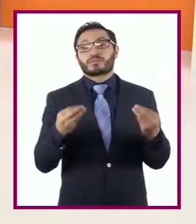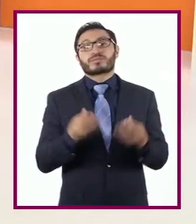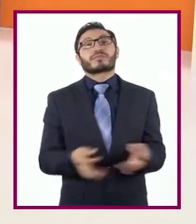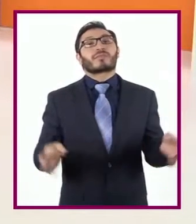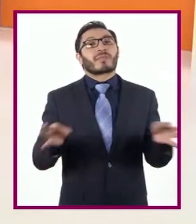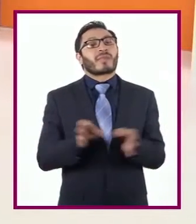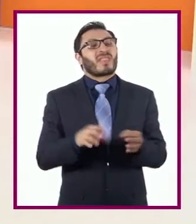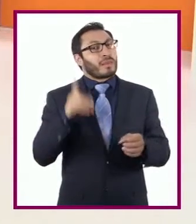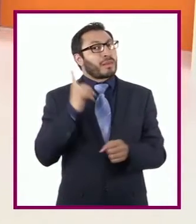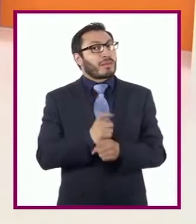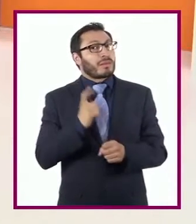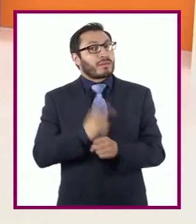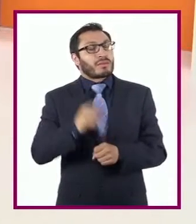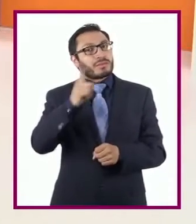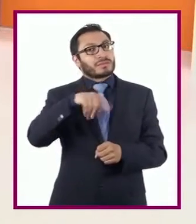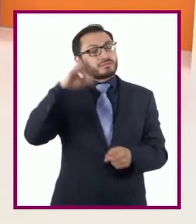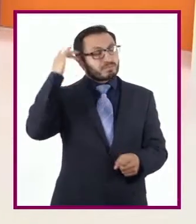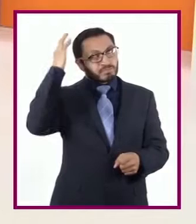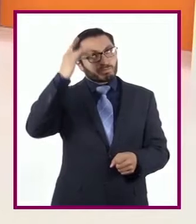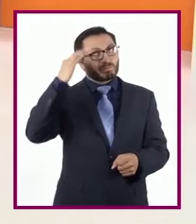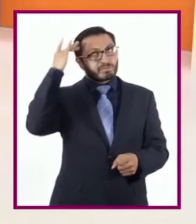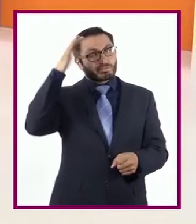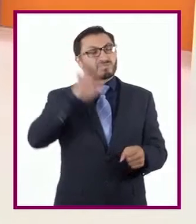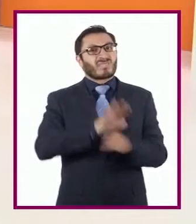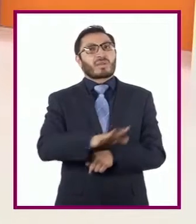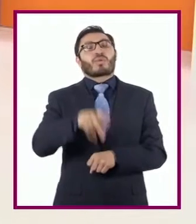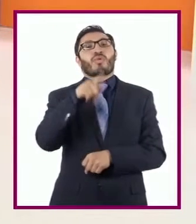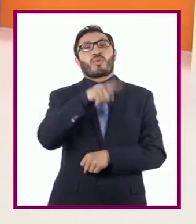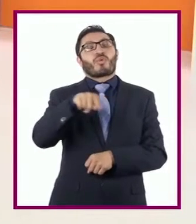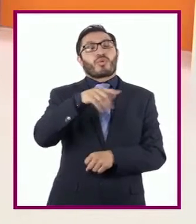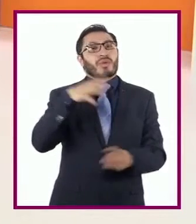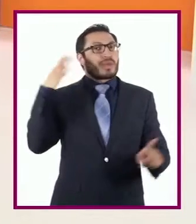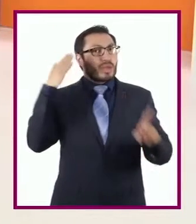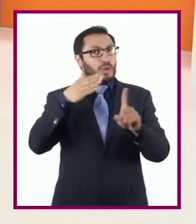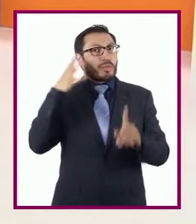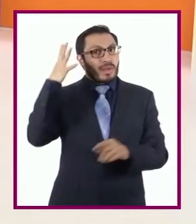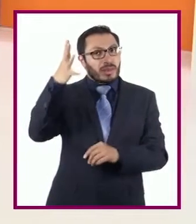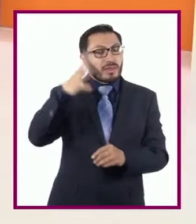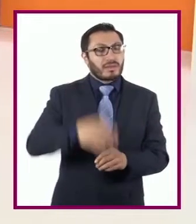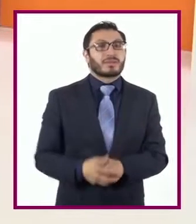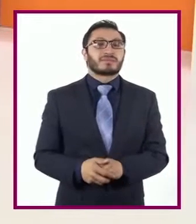como primer paso reflexionen sobre cuáles serán sus aspiraciones.